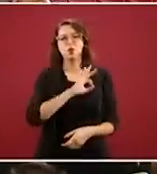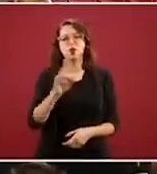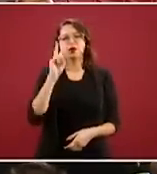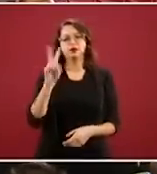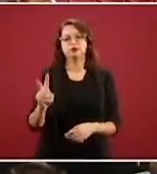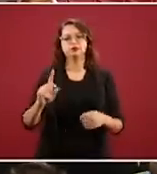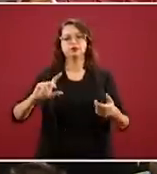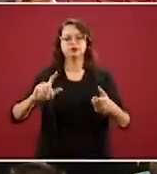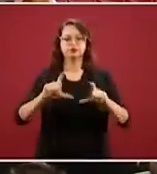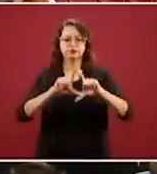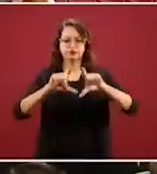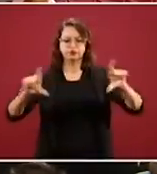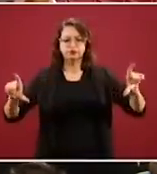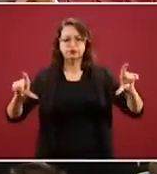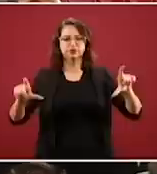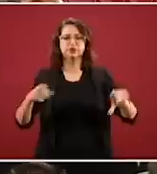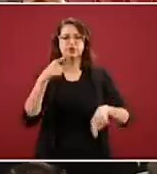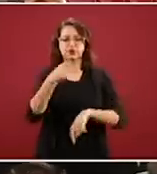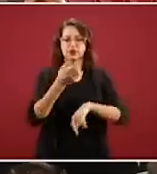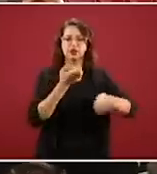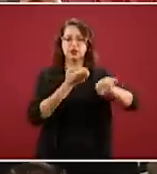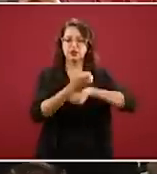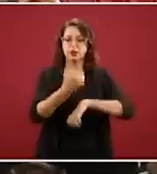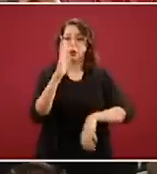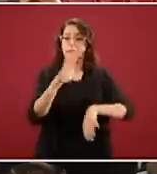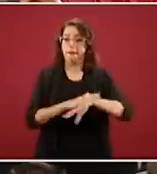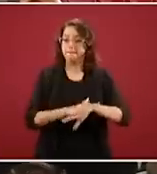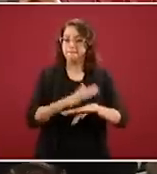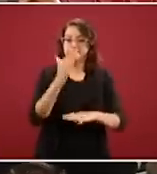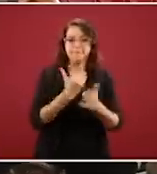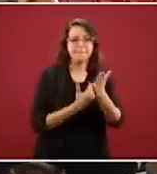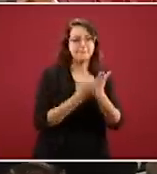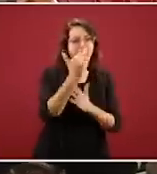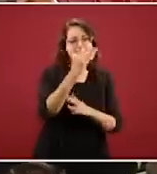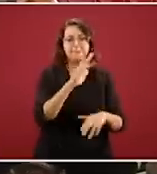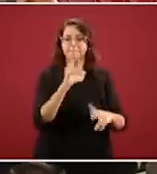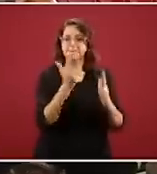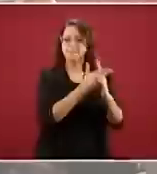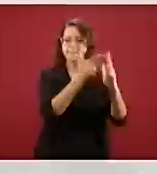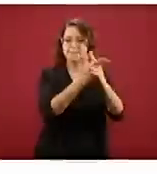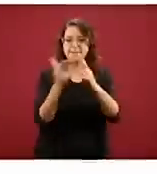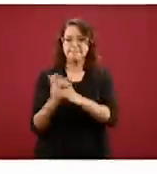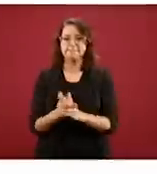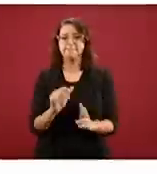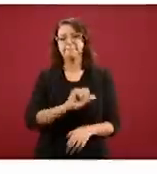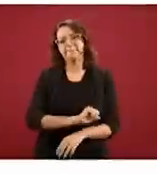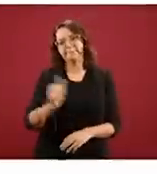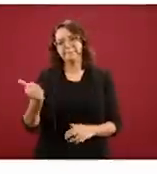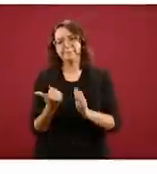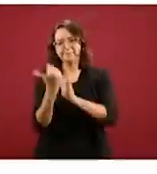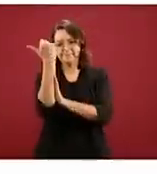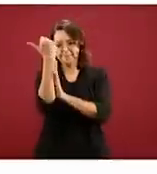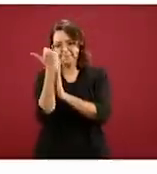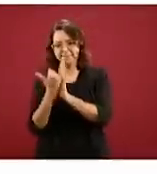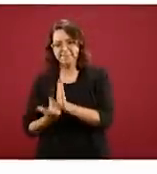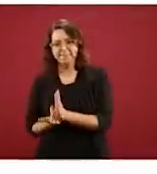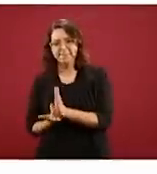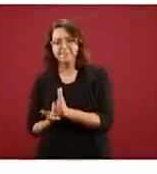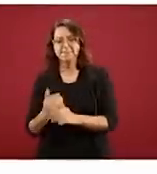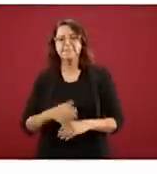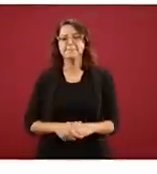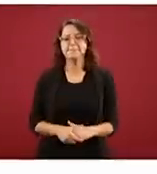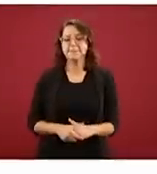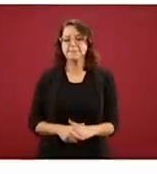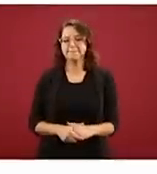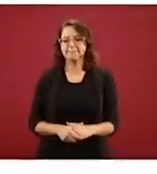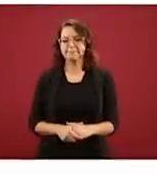los estados en donde hubo incremento en el número de homicidios y los estados en donde hubo decremento.